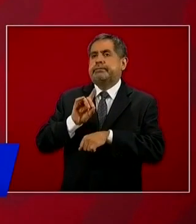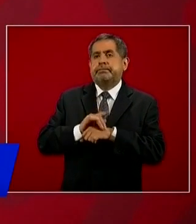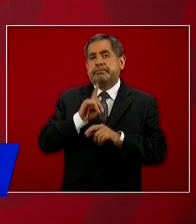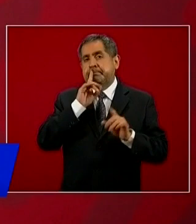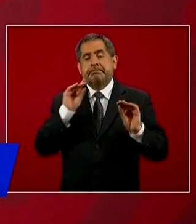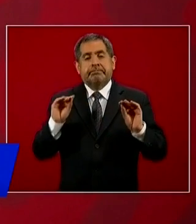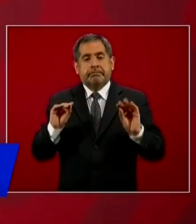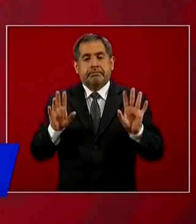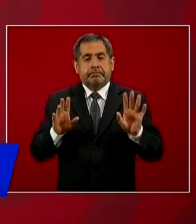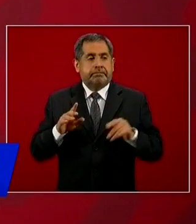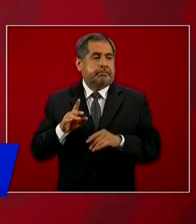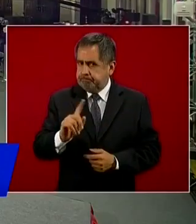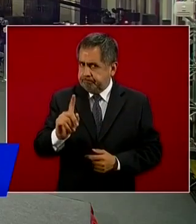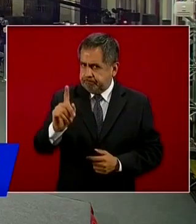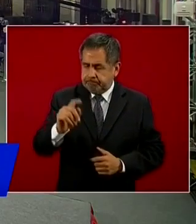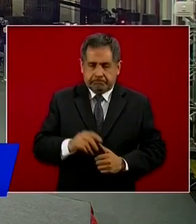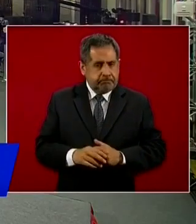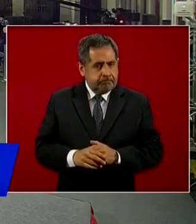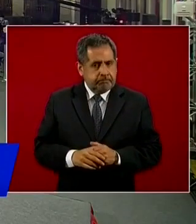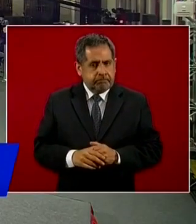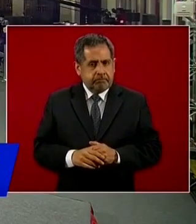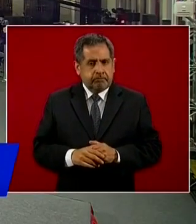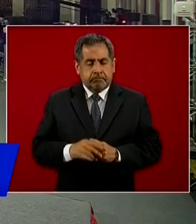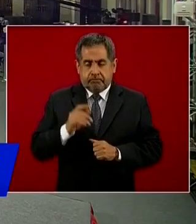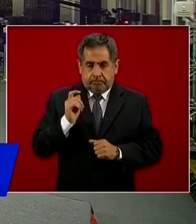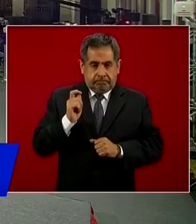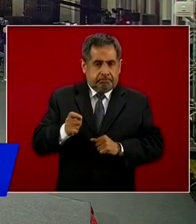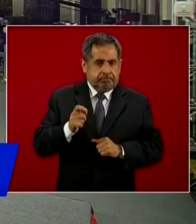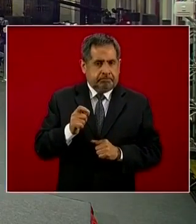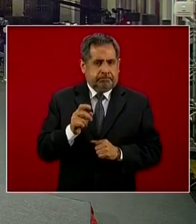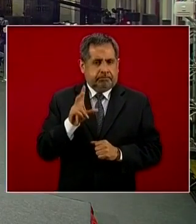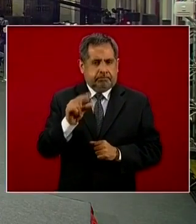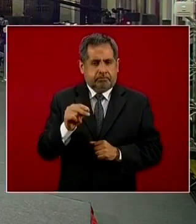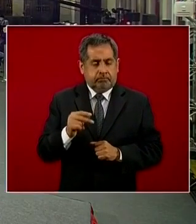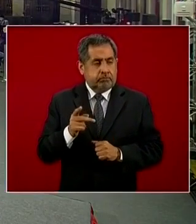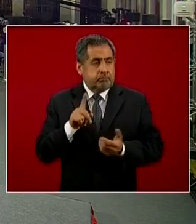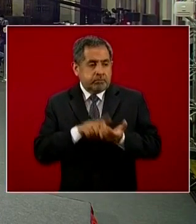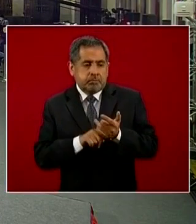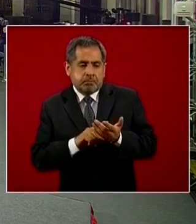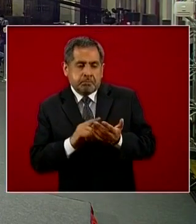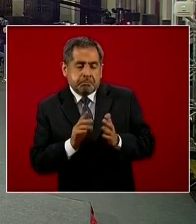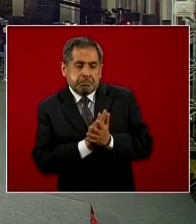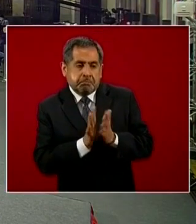No estamos aquí de adorno y no hay ningún acuerdo en lo oscurito.